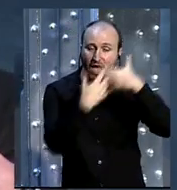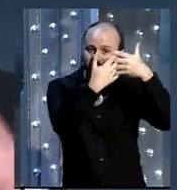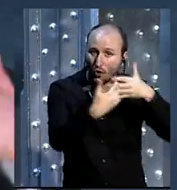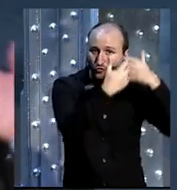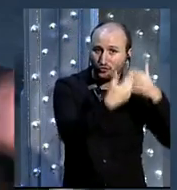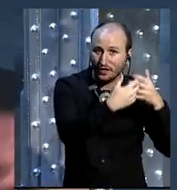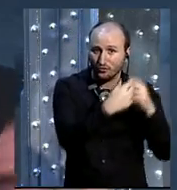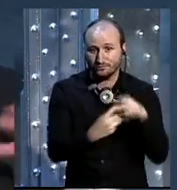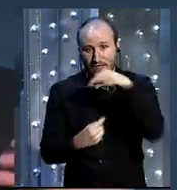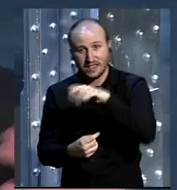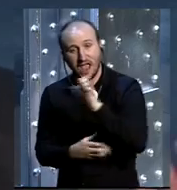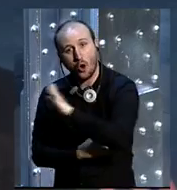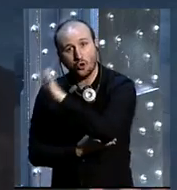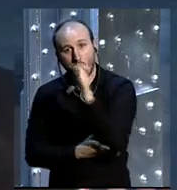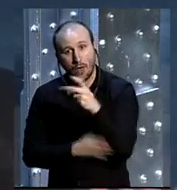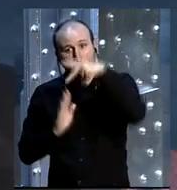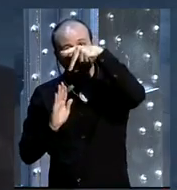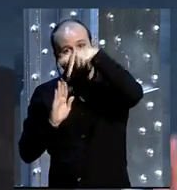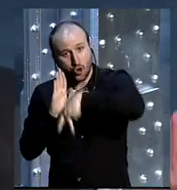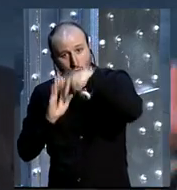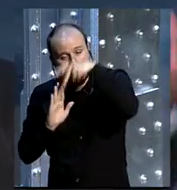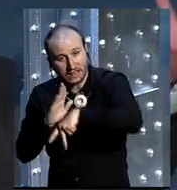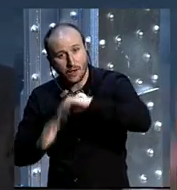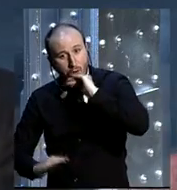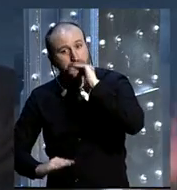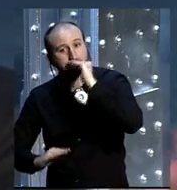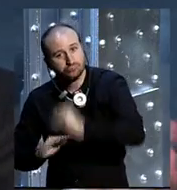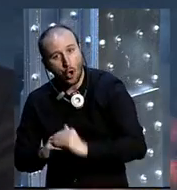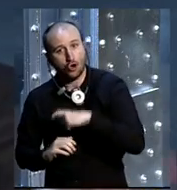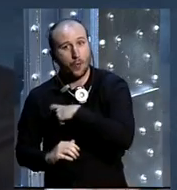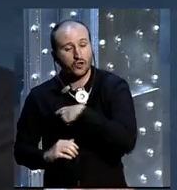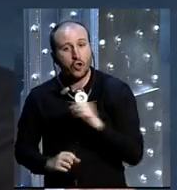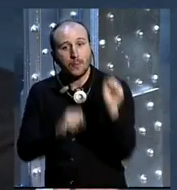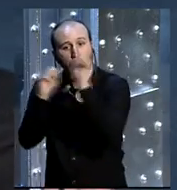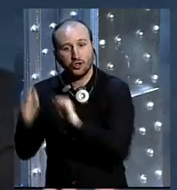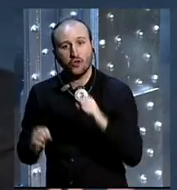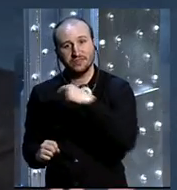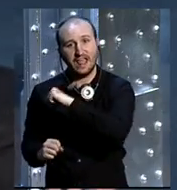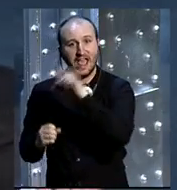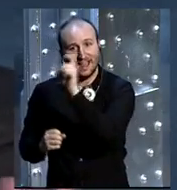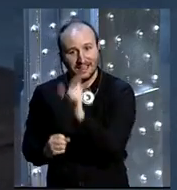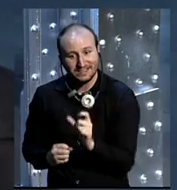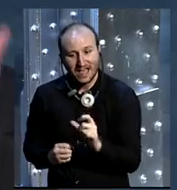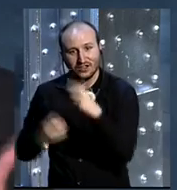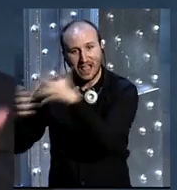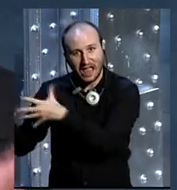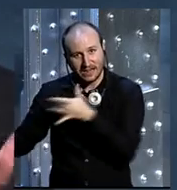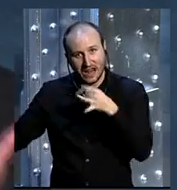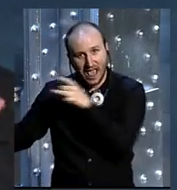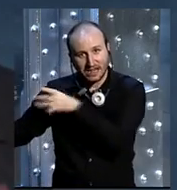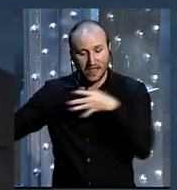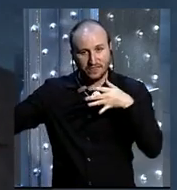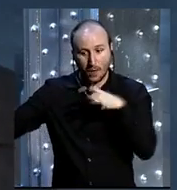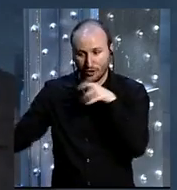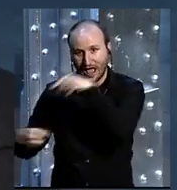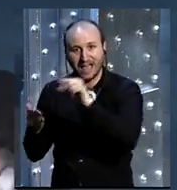en Europa seguimos la normativa de la Comisión de Protección de Datos en Irlanda, porque nuestra sede principal está en Irlanda,